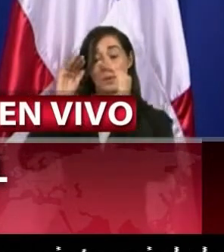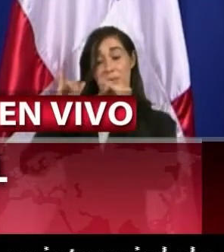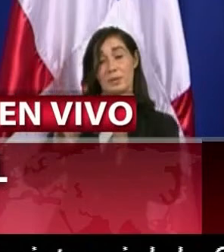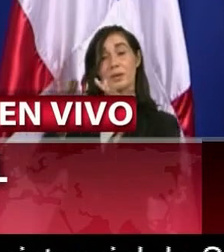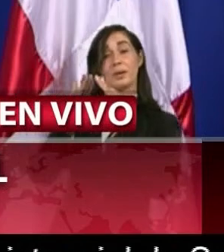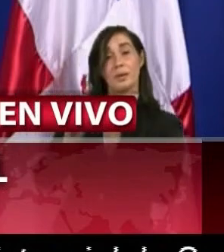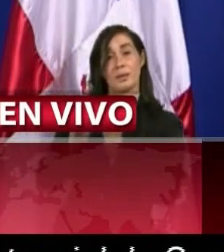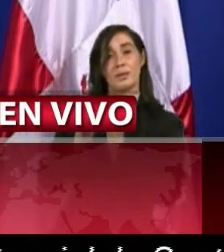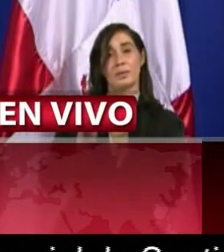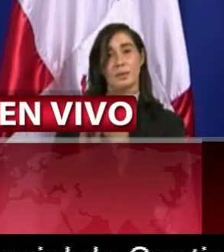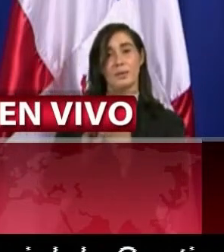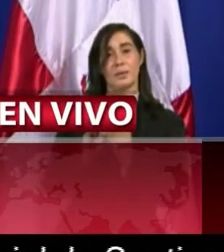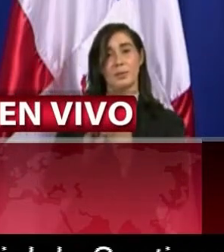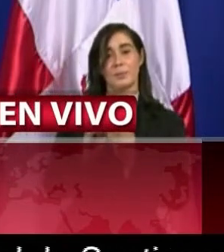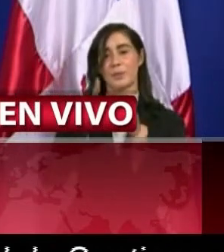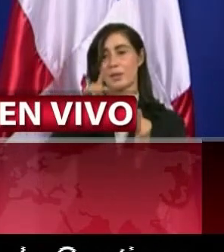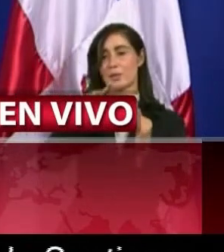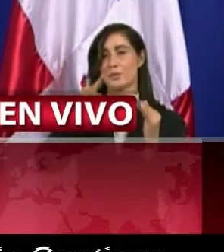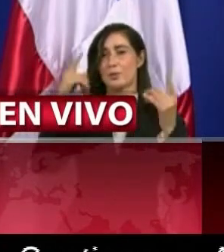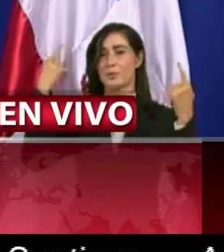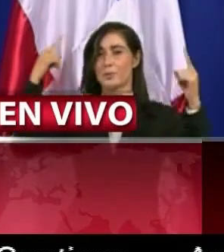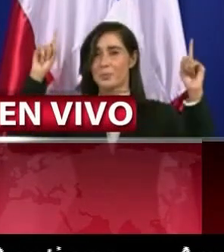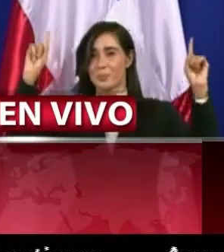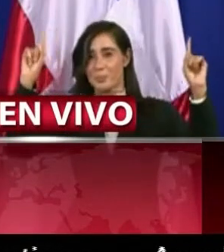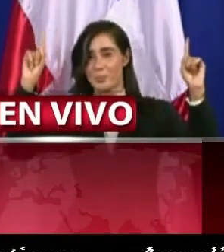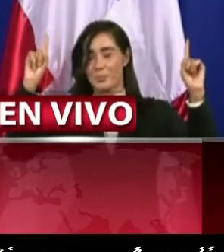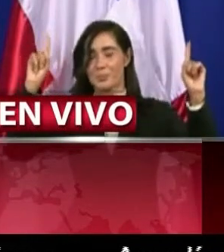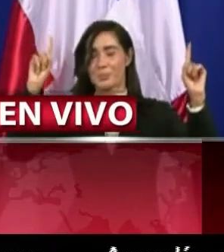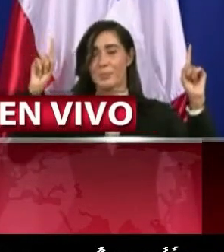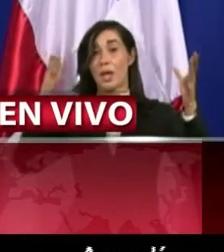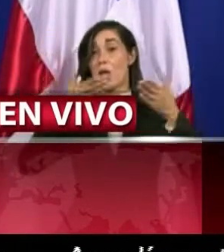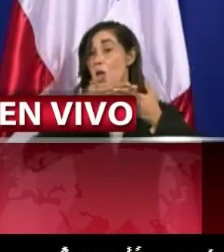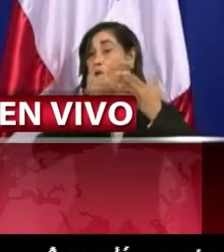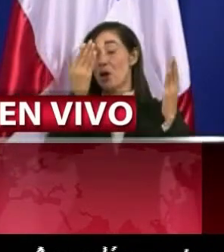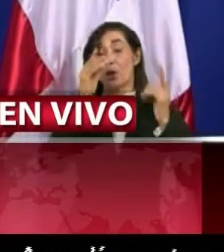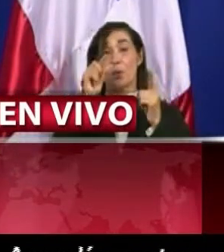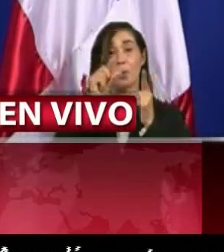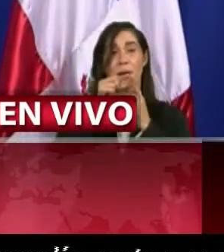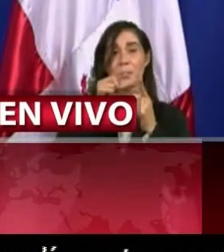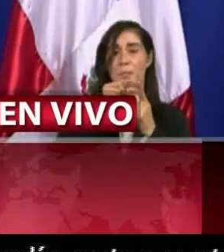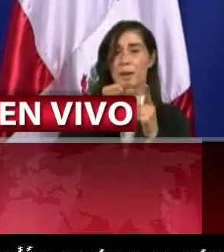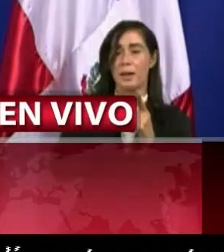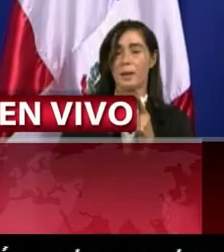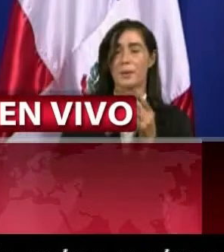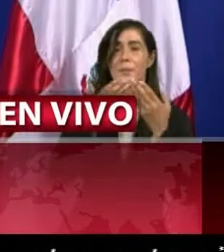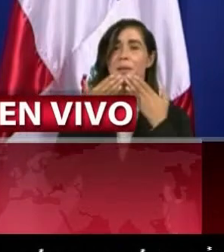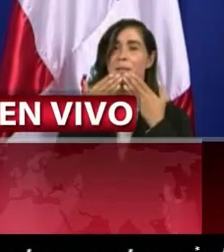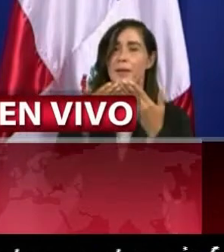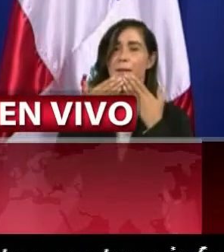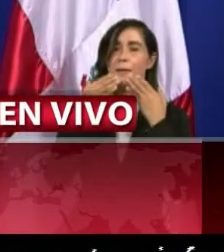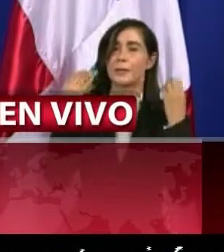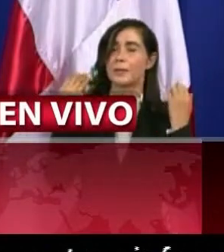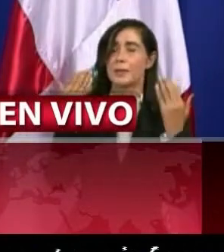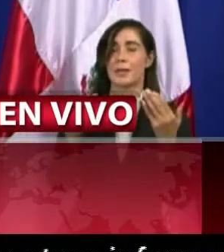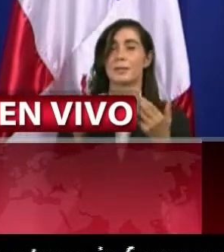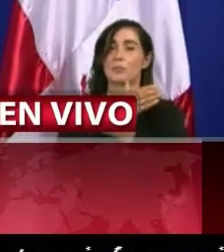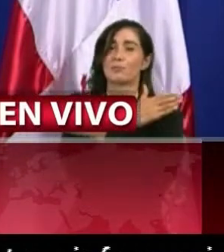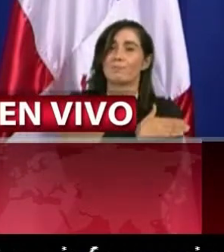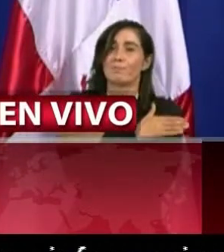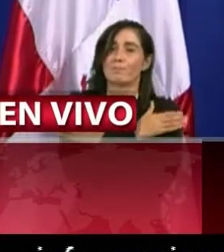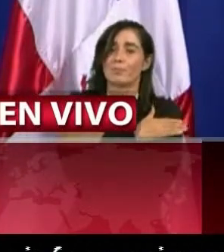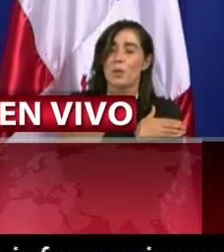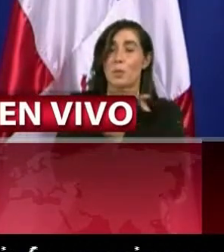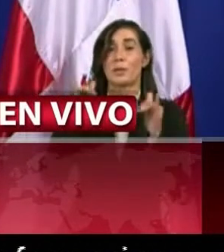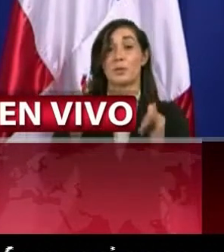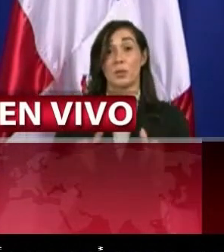en casa. Son nuestros héroes. No hay palabras suficientes para agradecerles. Un abrazo desde